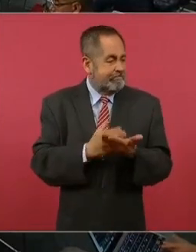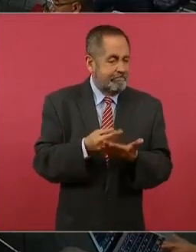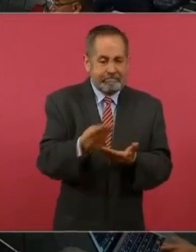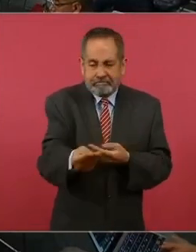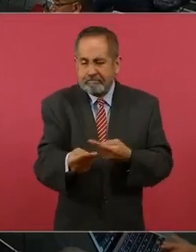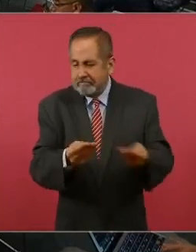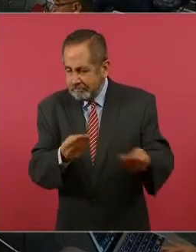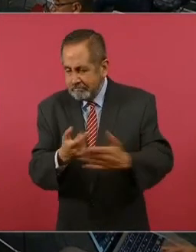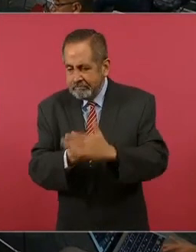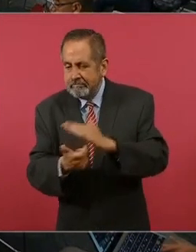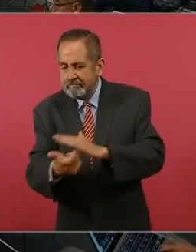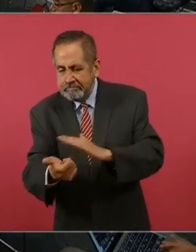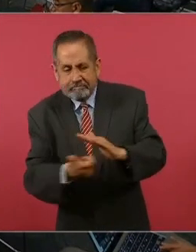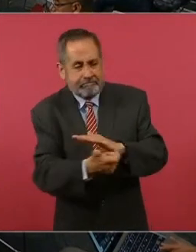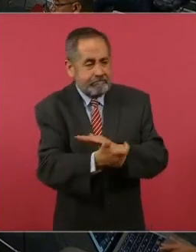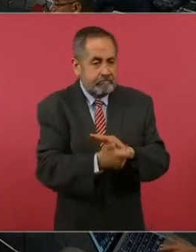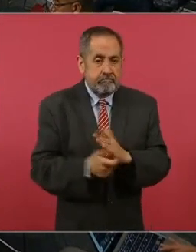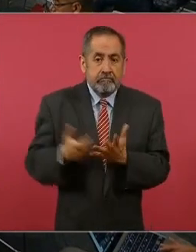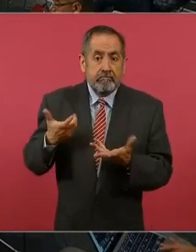todo era maiciar.